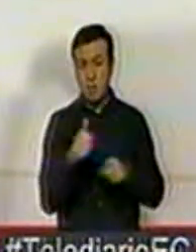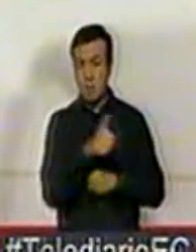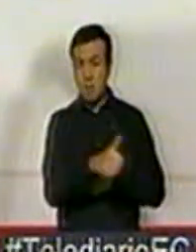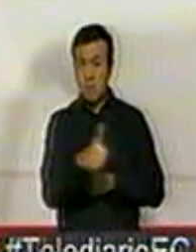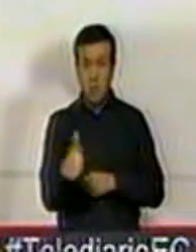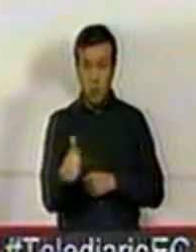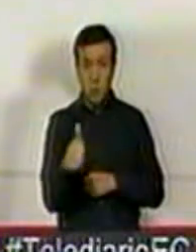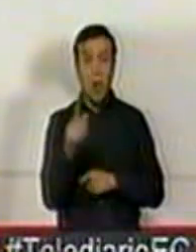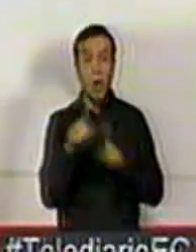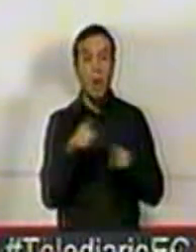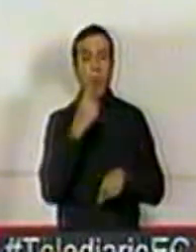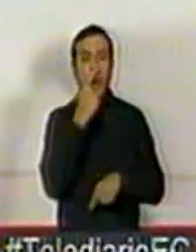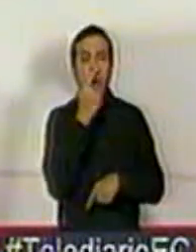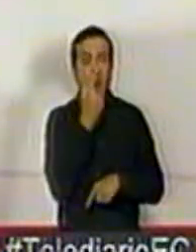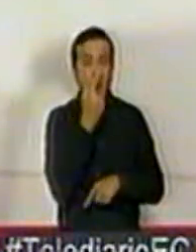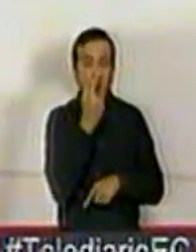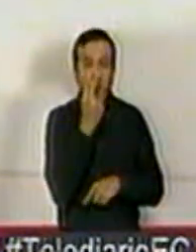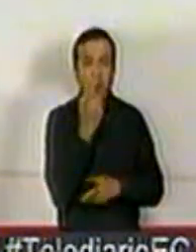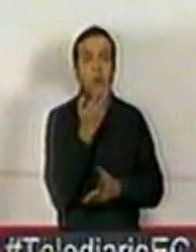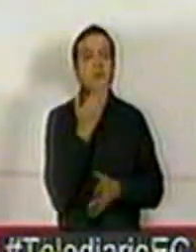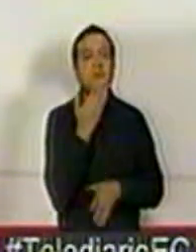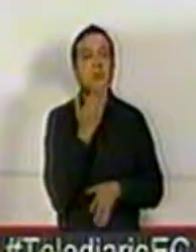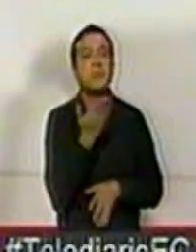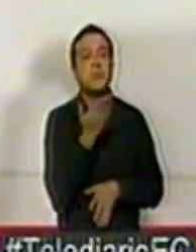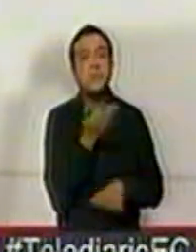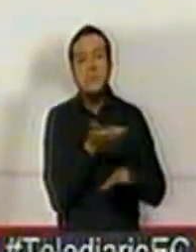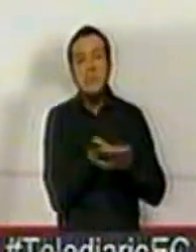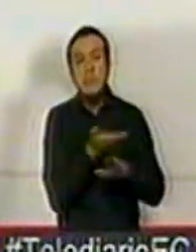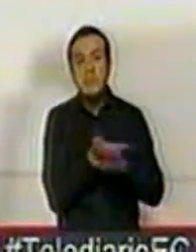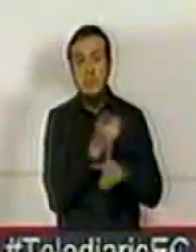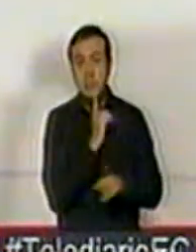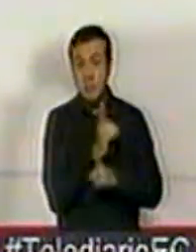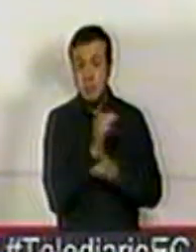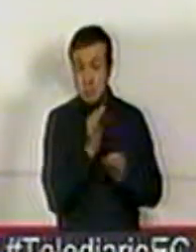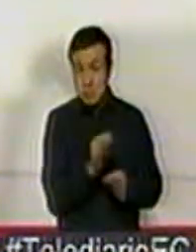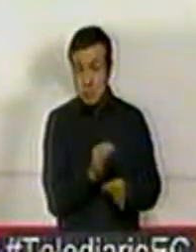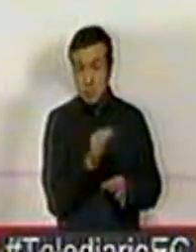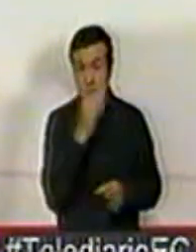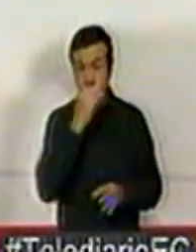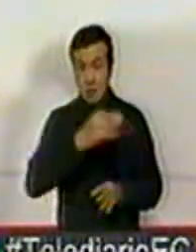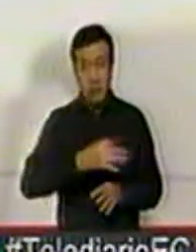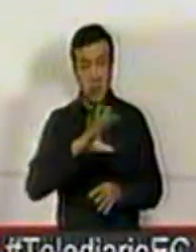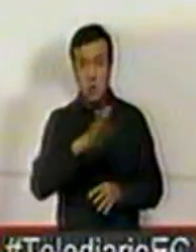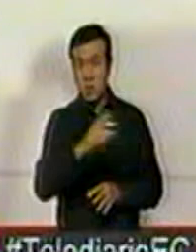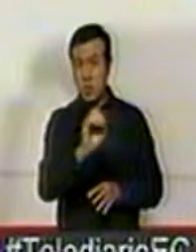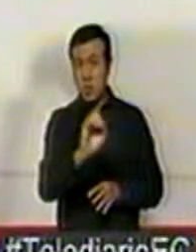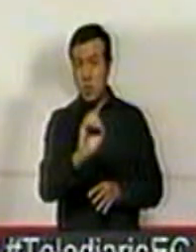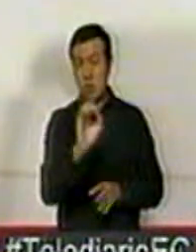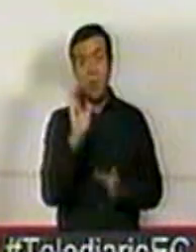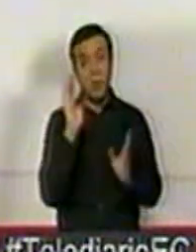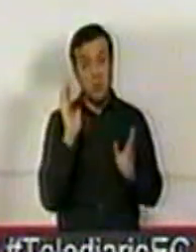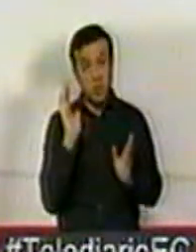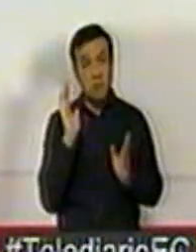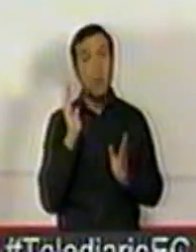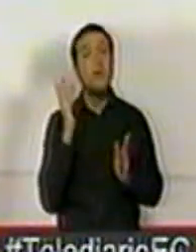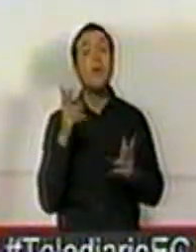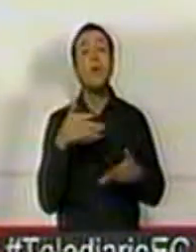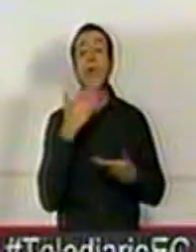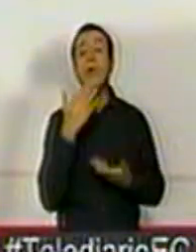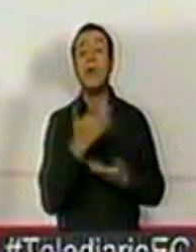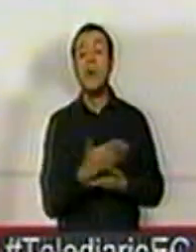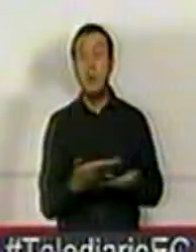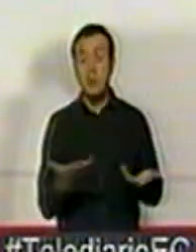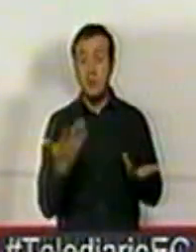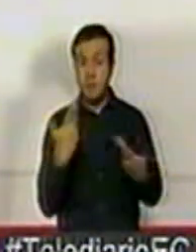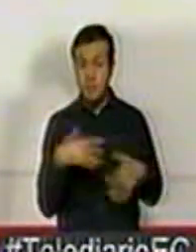algunos intereses pueda argumentar cosas que en realidad no son verdad o que pueden ser ciertas. Pero es a través de este tipo